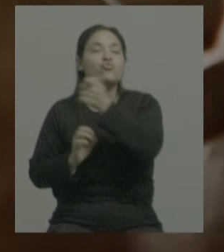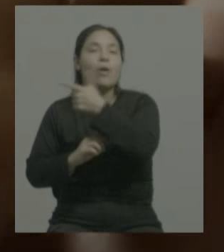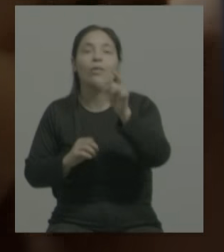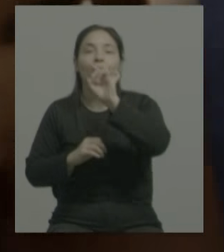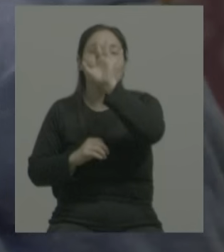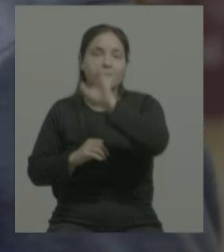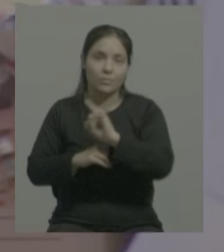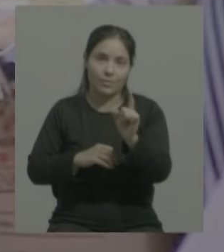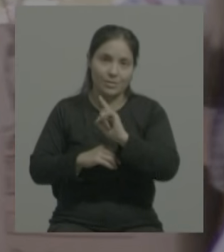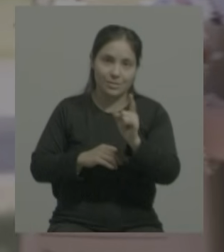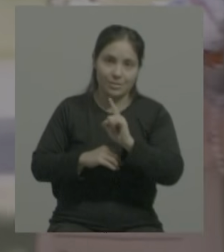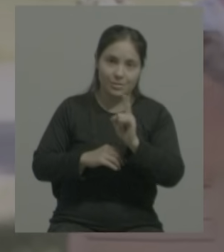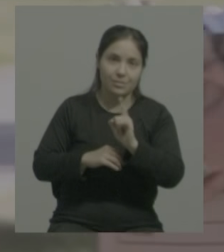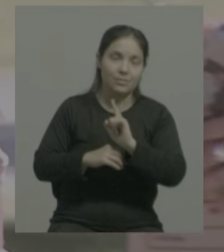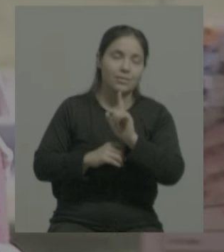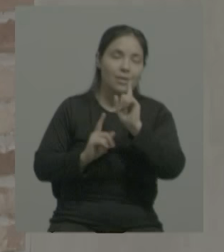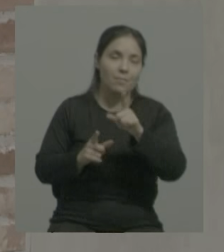parece.